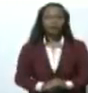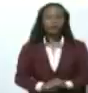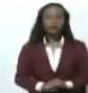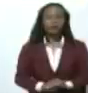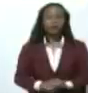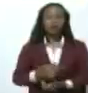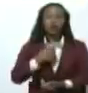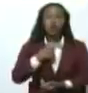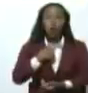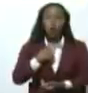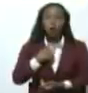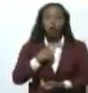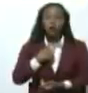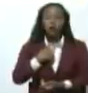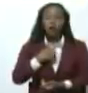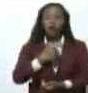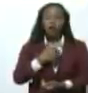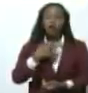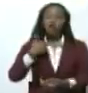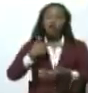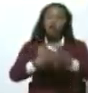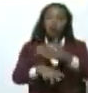Voy a proceder a leer